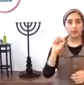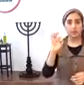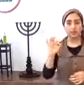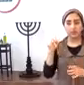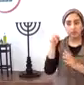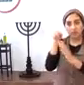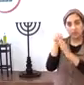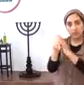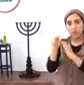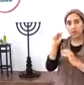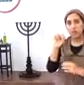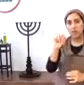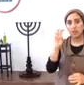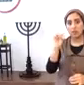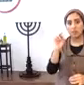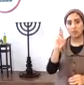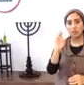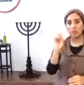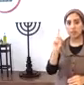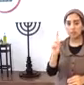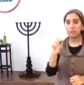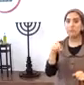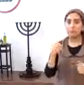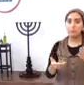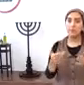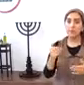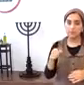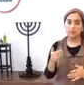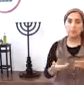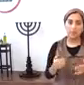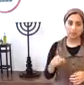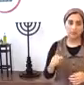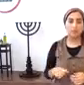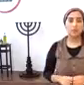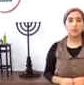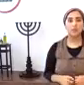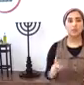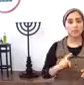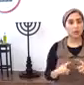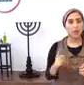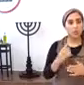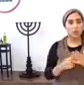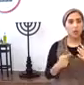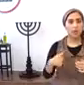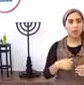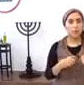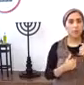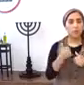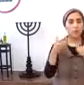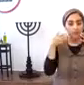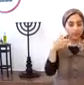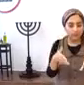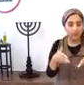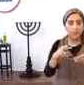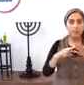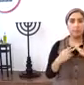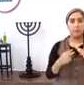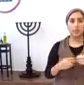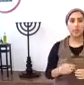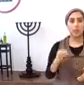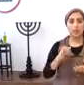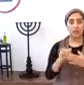mató a Nimrod. ¿Es probable? Sí, es muy probable. Pero lo que nos interesa más que eso es esto.